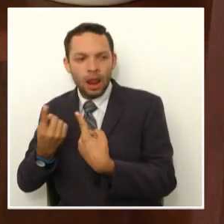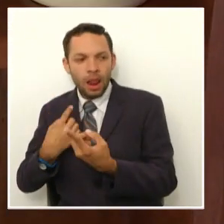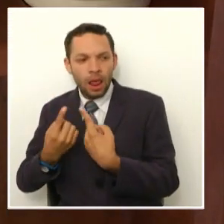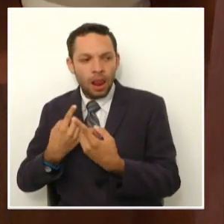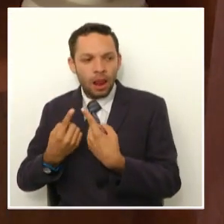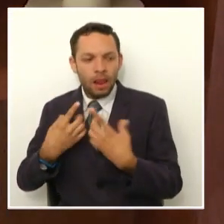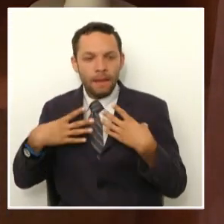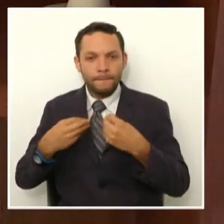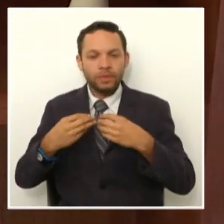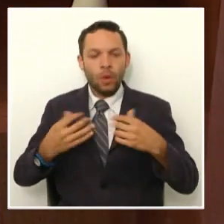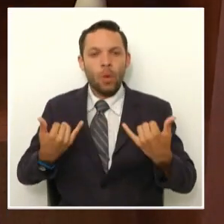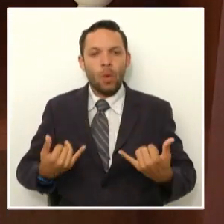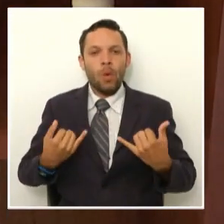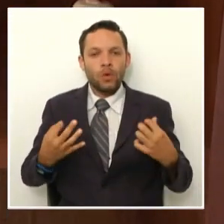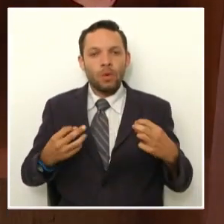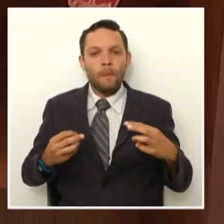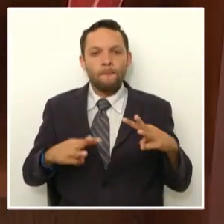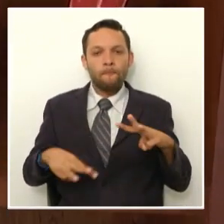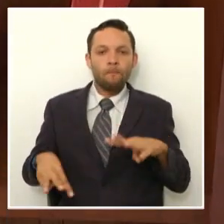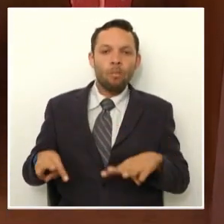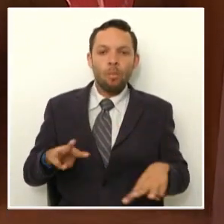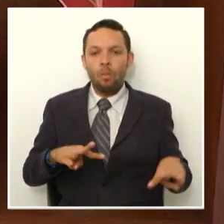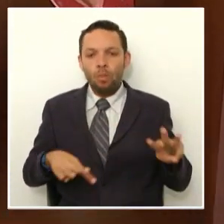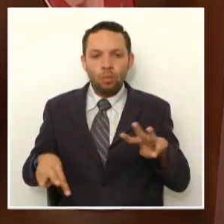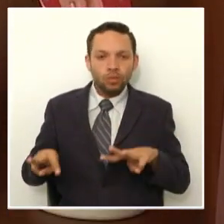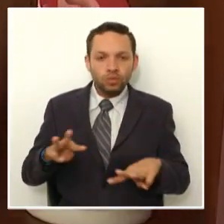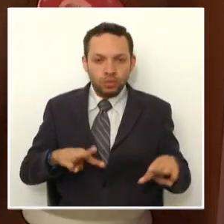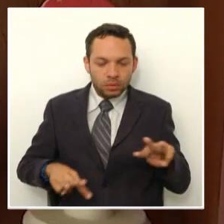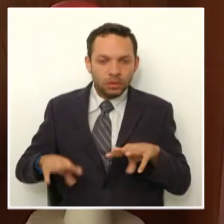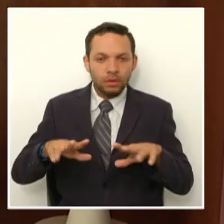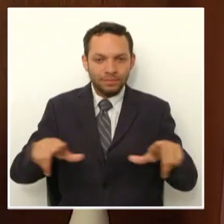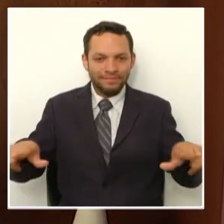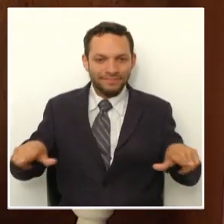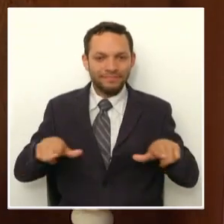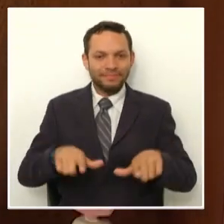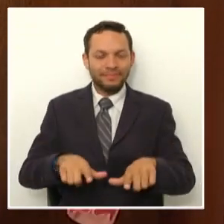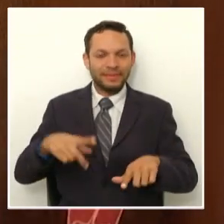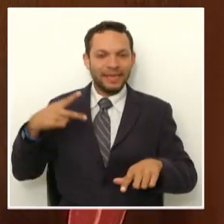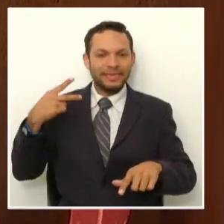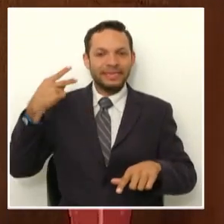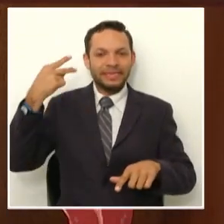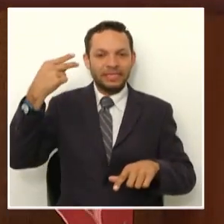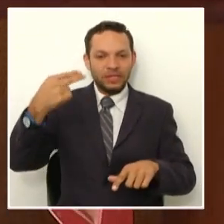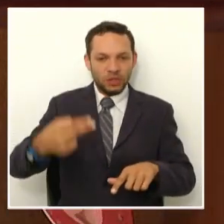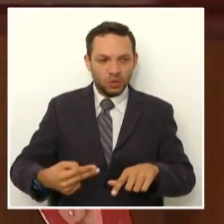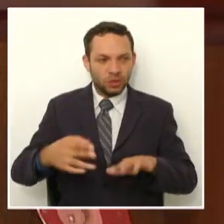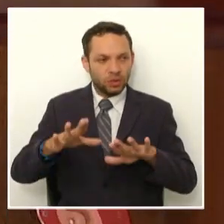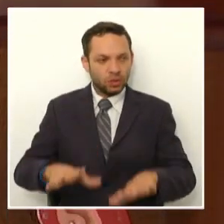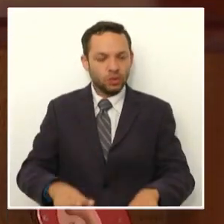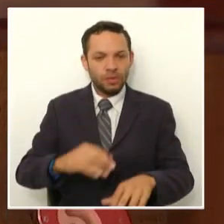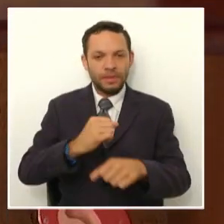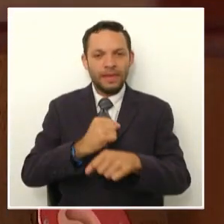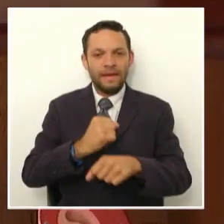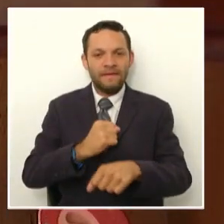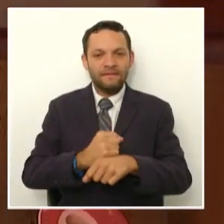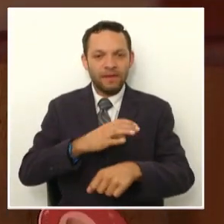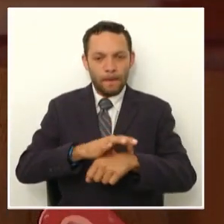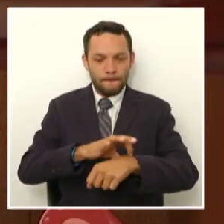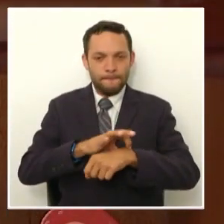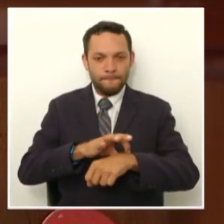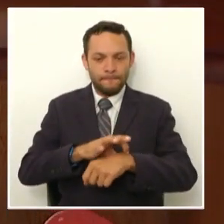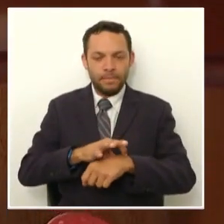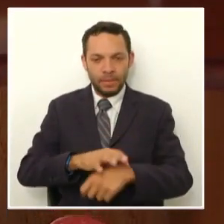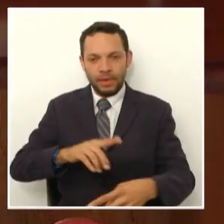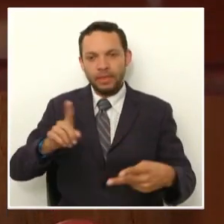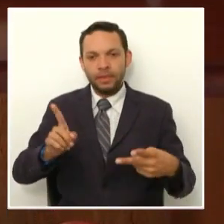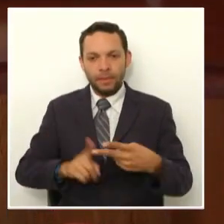este museo de la historia de los equipos médicos, además de haber sido un